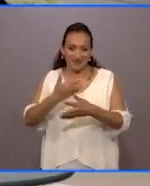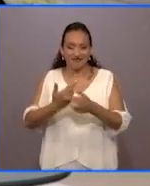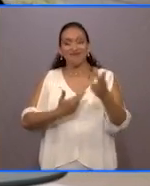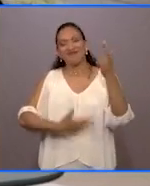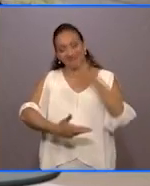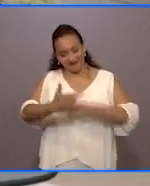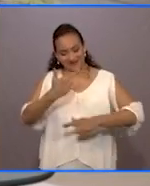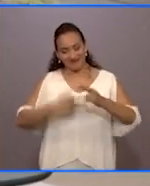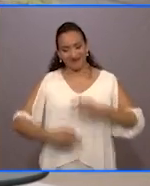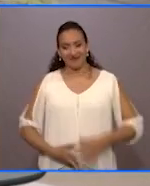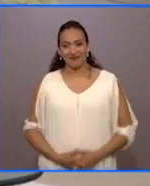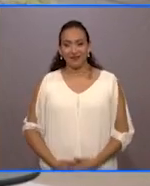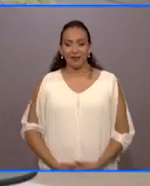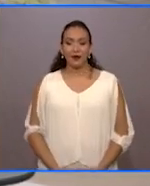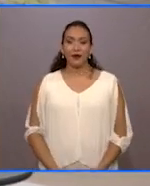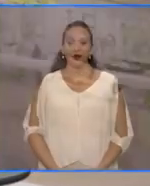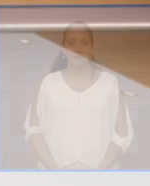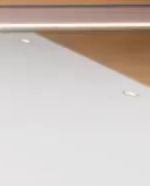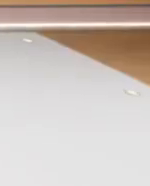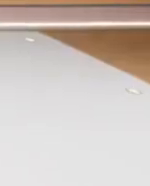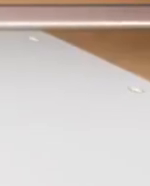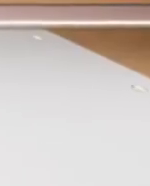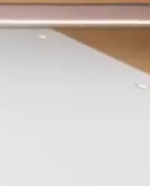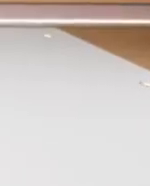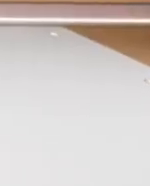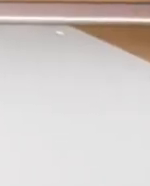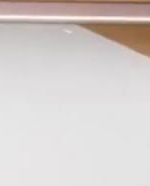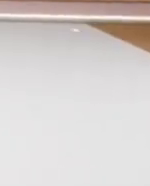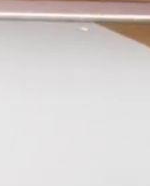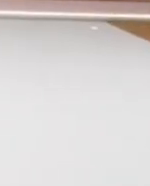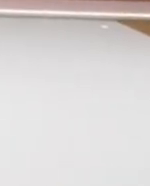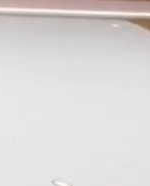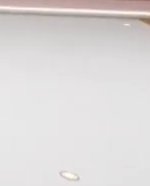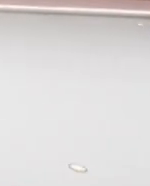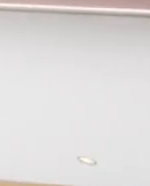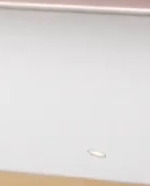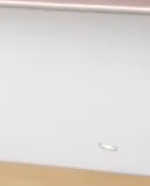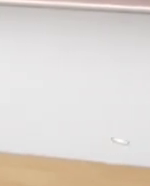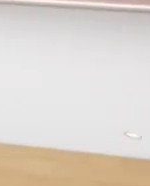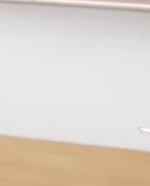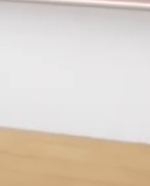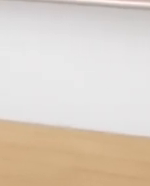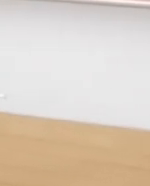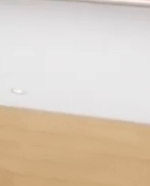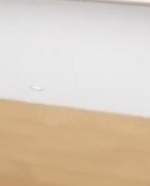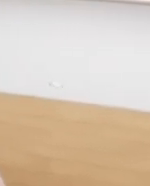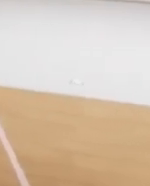pausa y regresamos con más.